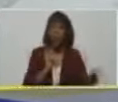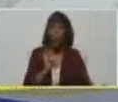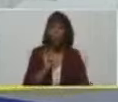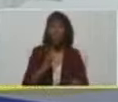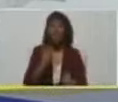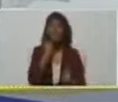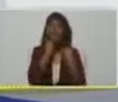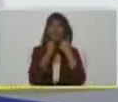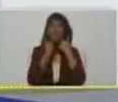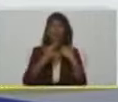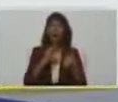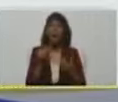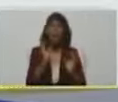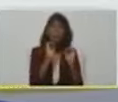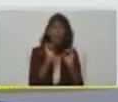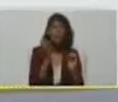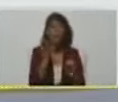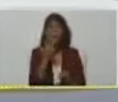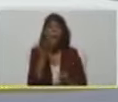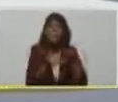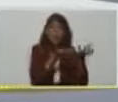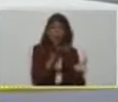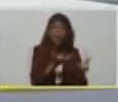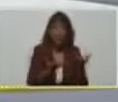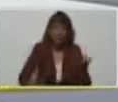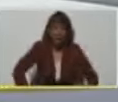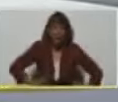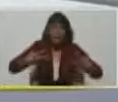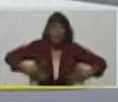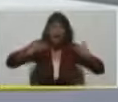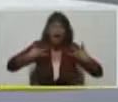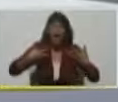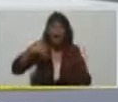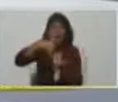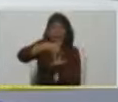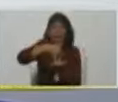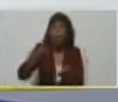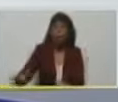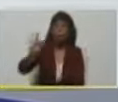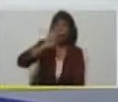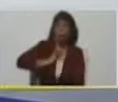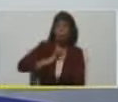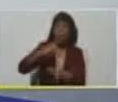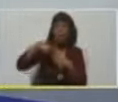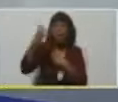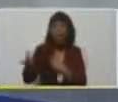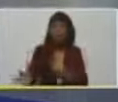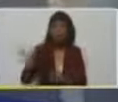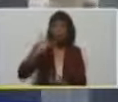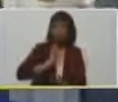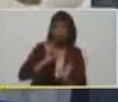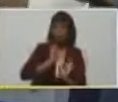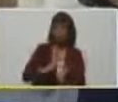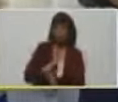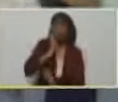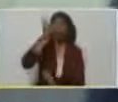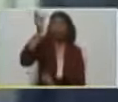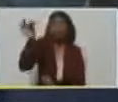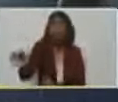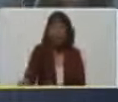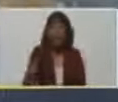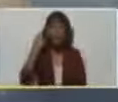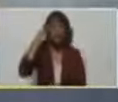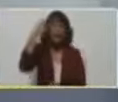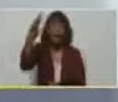paciente cuando está quemado está muy vulnerable. Y no solamente con un propósito de que no se contamine, sino de que también tenga el efecto